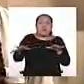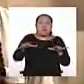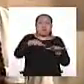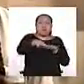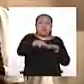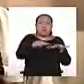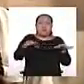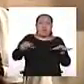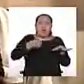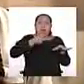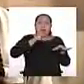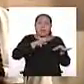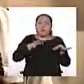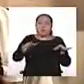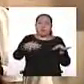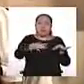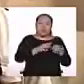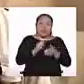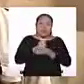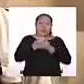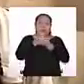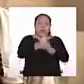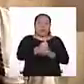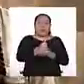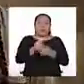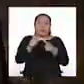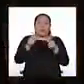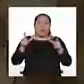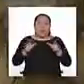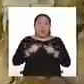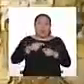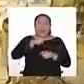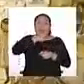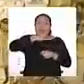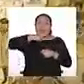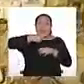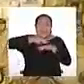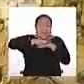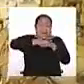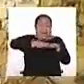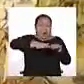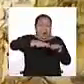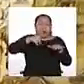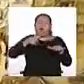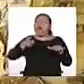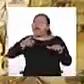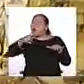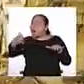¿no? Entonces se ganó mucho espacio a lo que eran zonas desérticas.